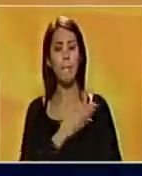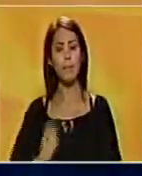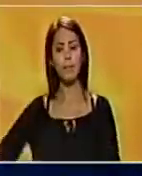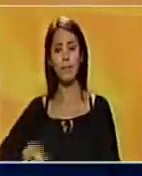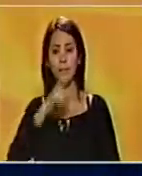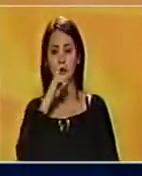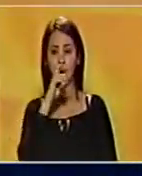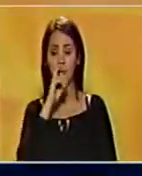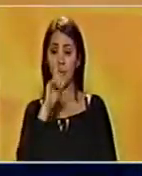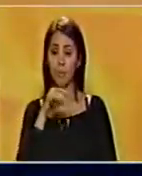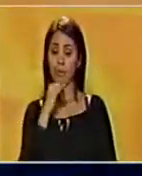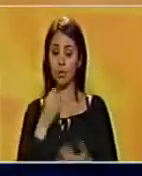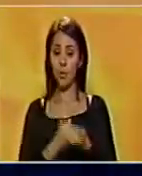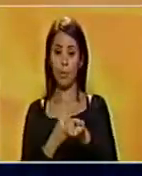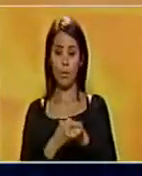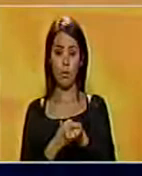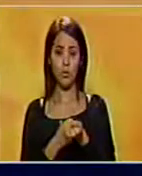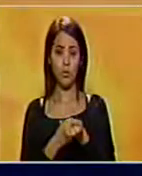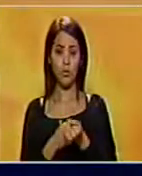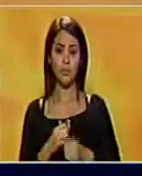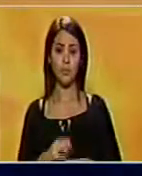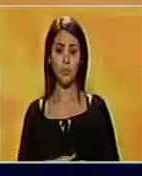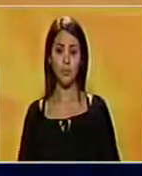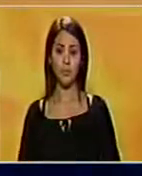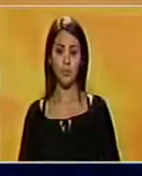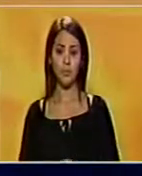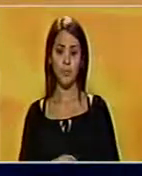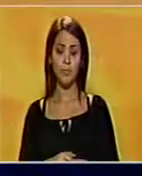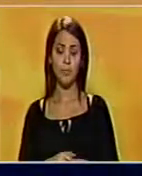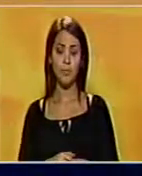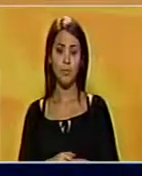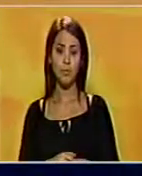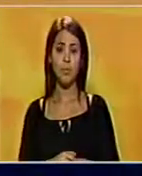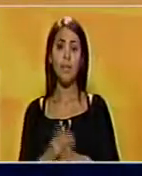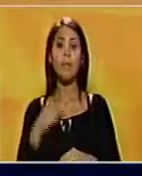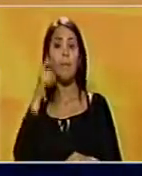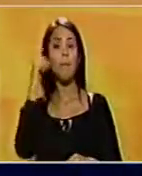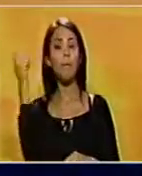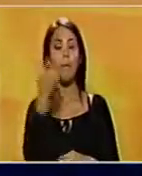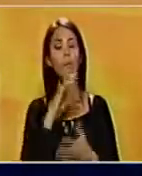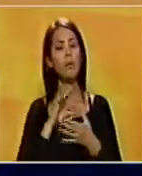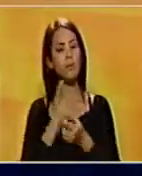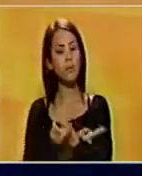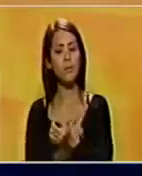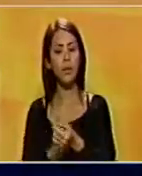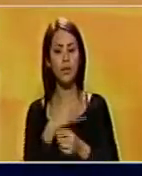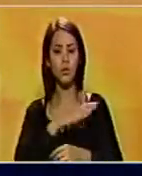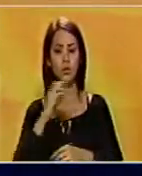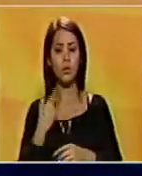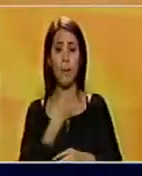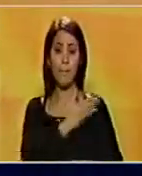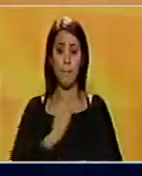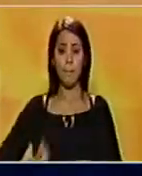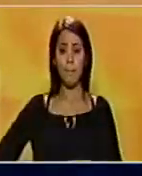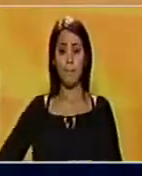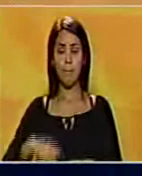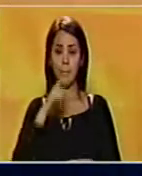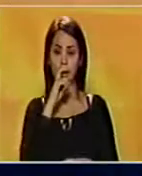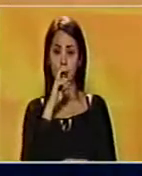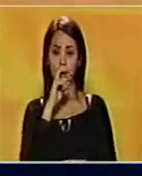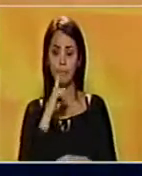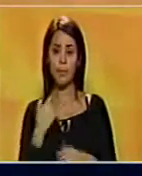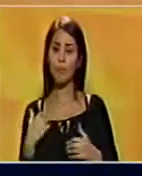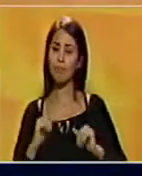Maduro y contará con la logística de Petrocaribe. Caribe, pueblos, hermanos del Caribe, el presidente Nicolás Maduro ha lanzado una iniciativa